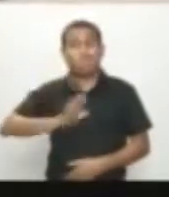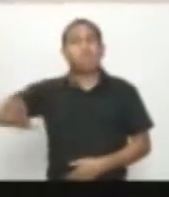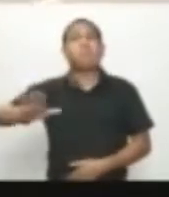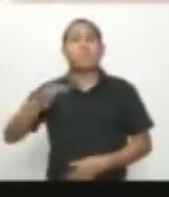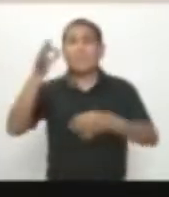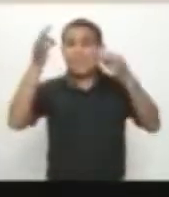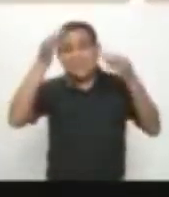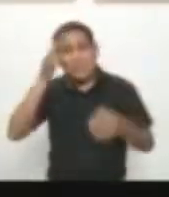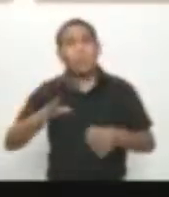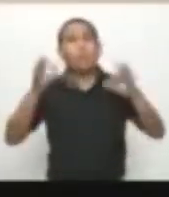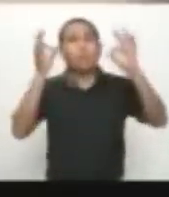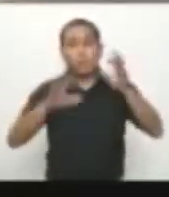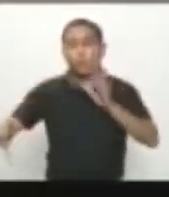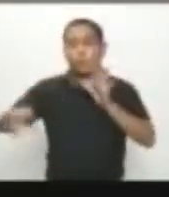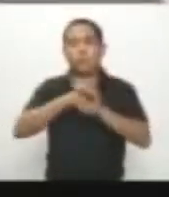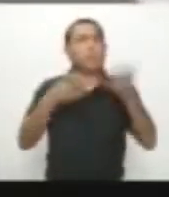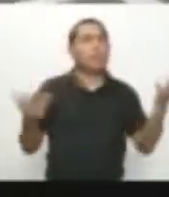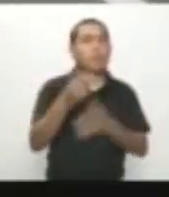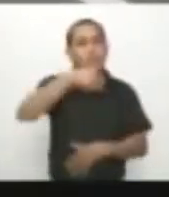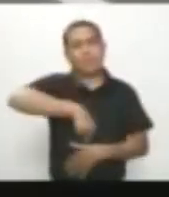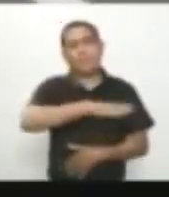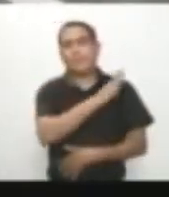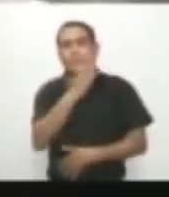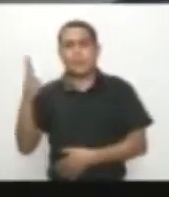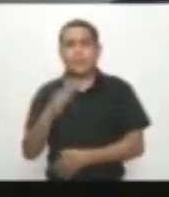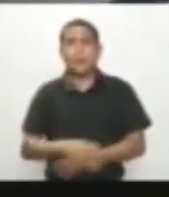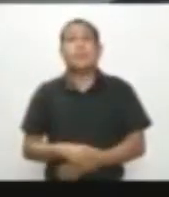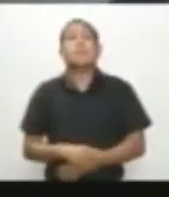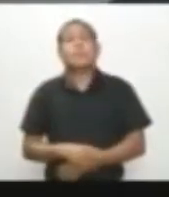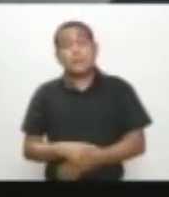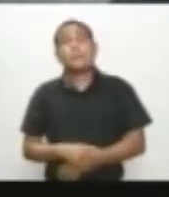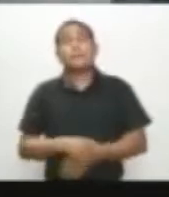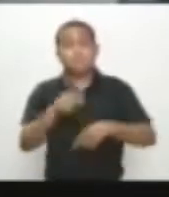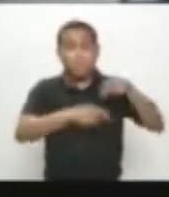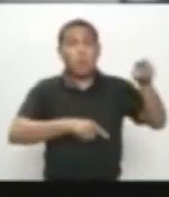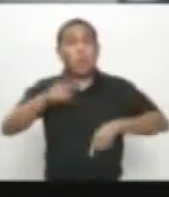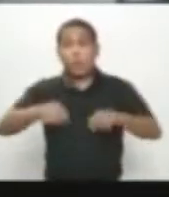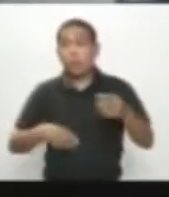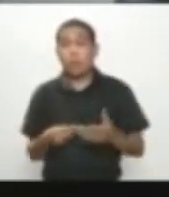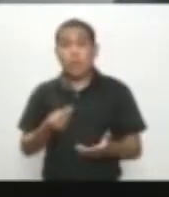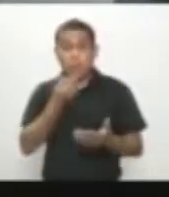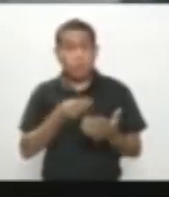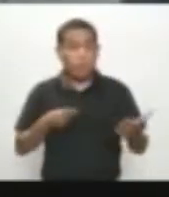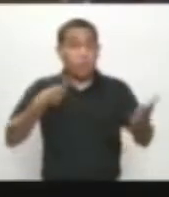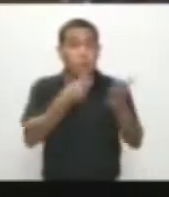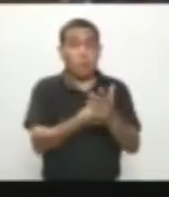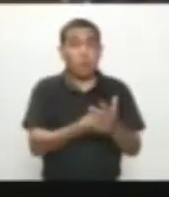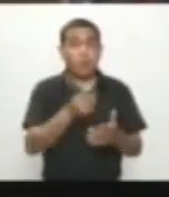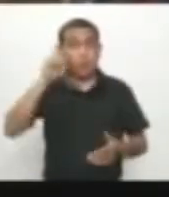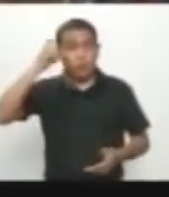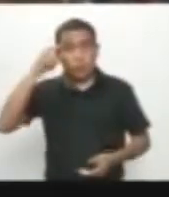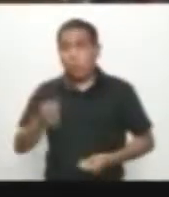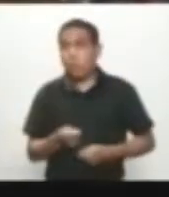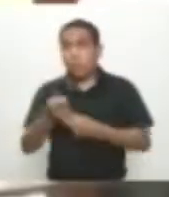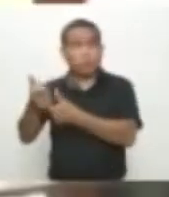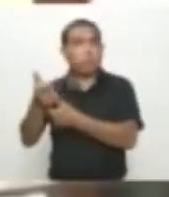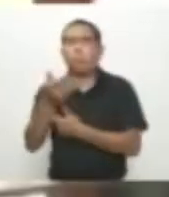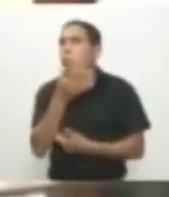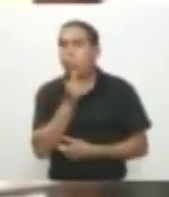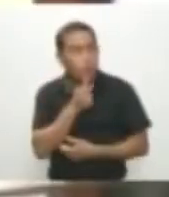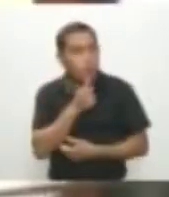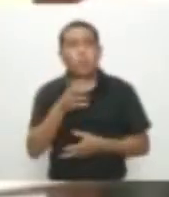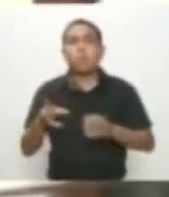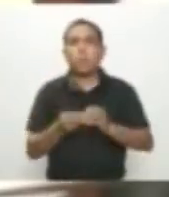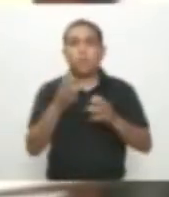en Barranquilla. Las zonas azules quedaron en manos de particulares. El dinero nunca entró a las arcas del distrito y el presidente del consejo de